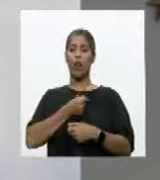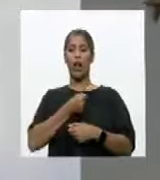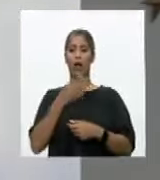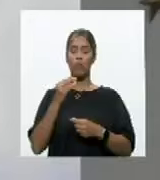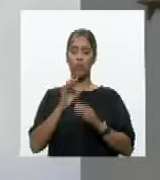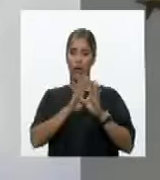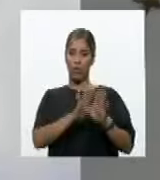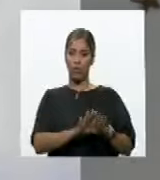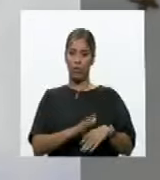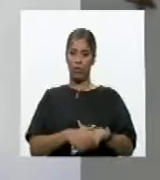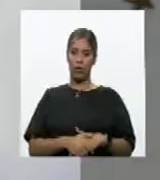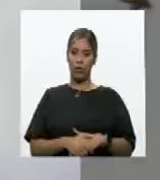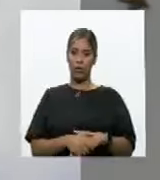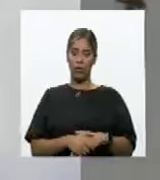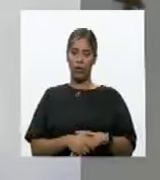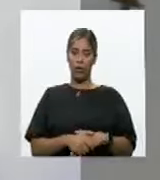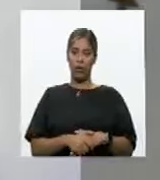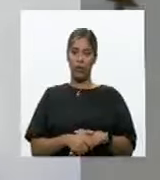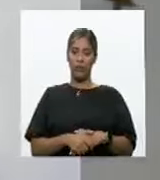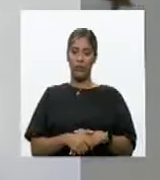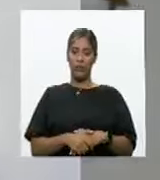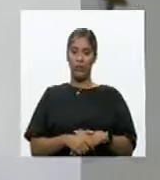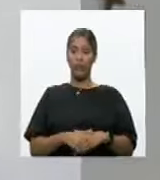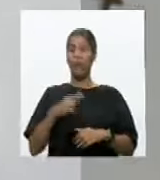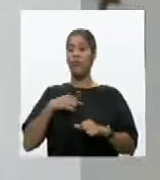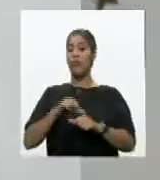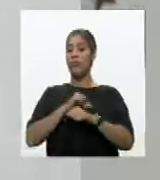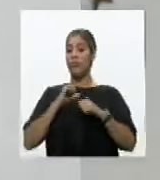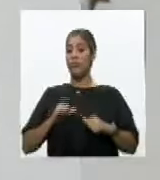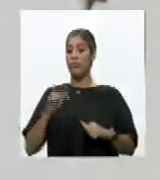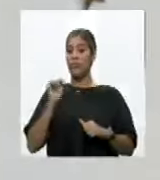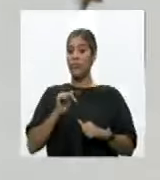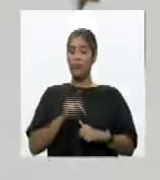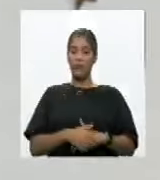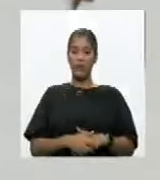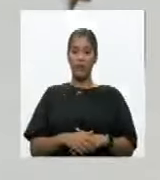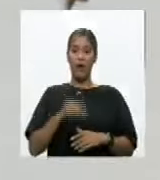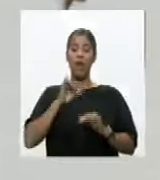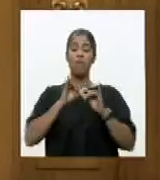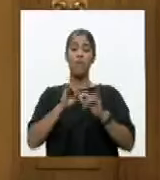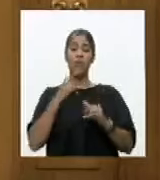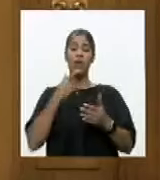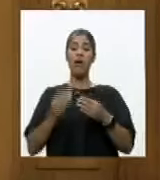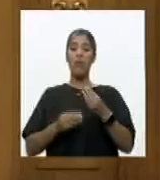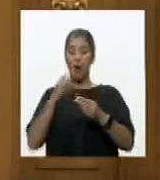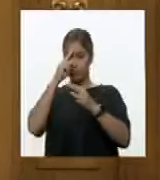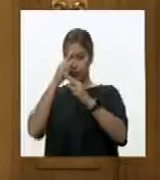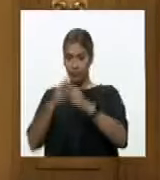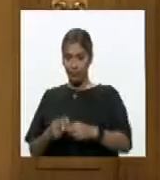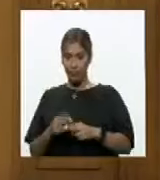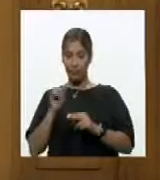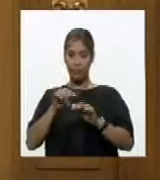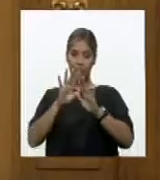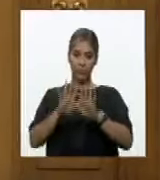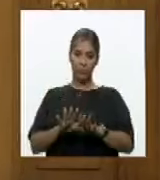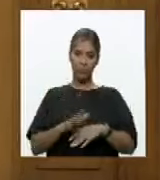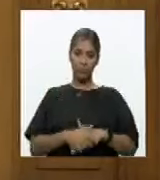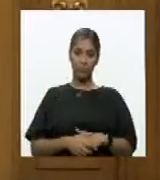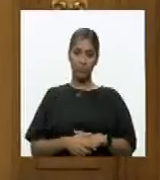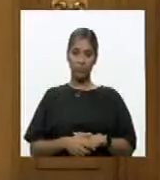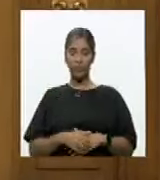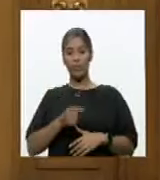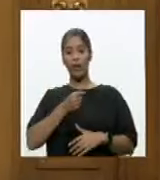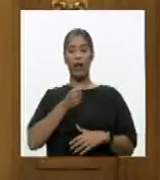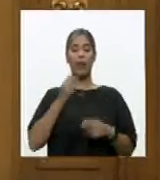Alí allí en el cuartel San Carlos y en La Pica. Precisamente vamos a hacer un homenaje a Alí allí para un